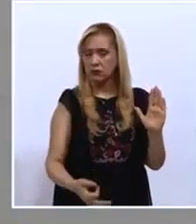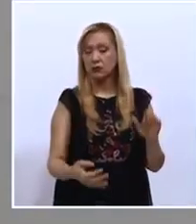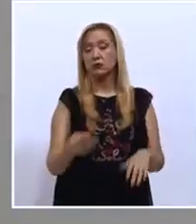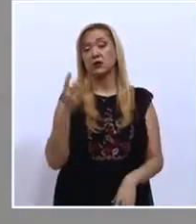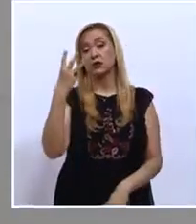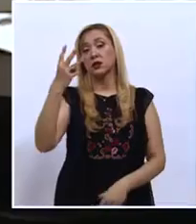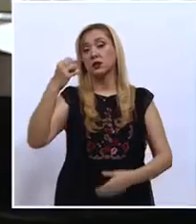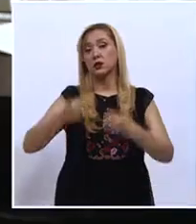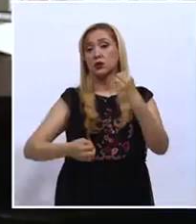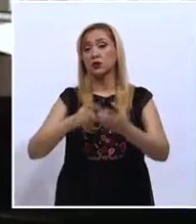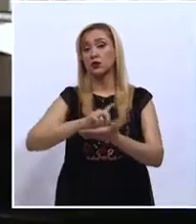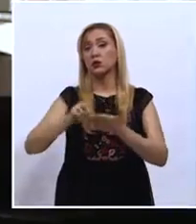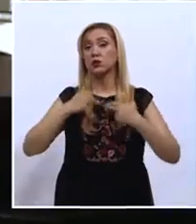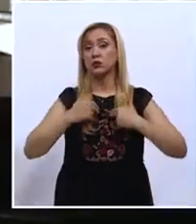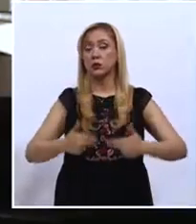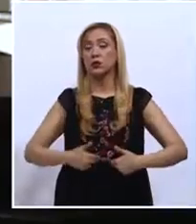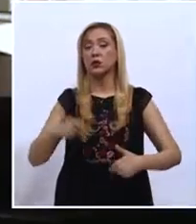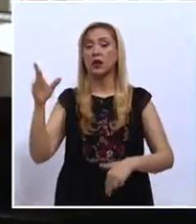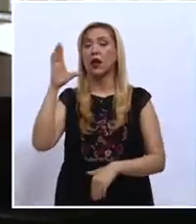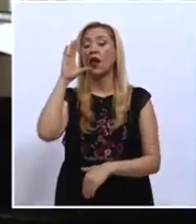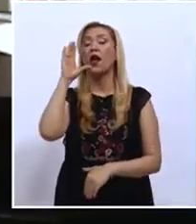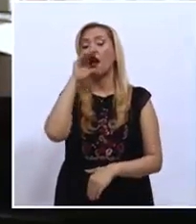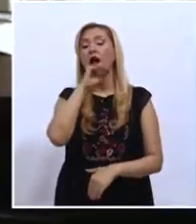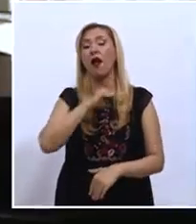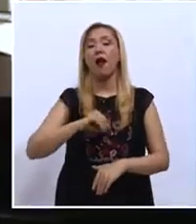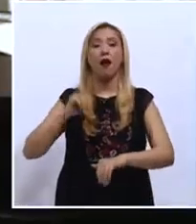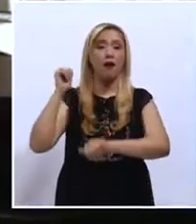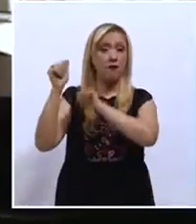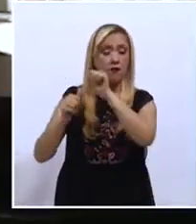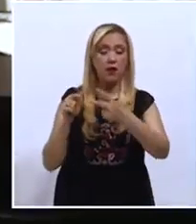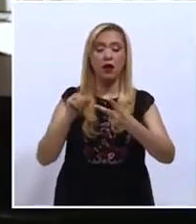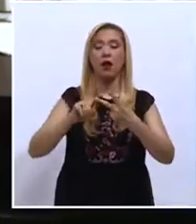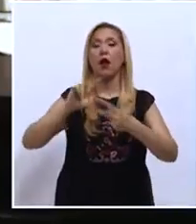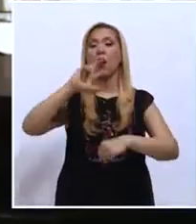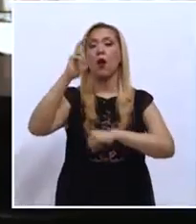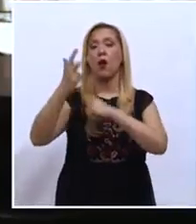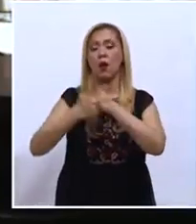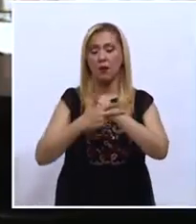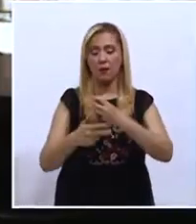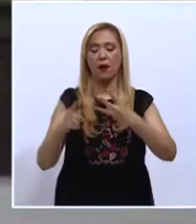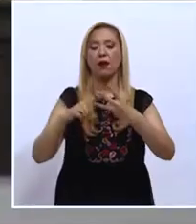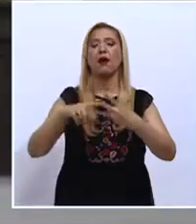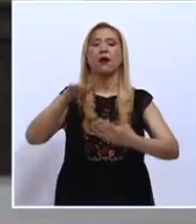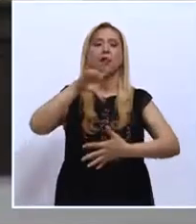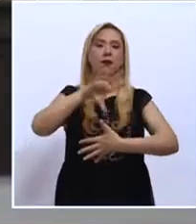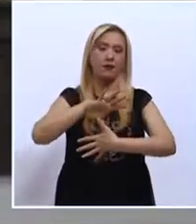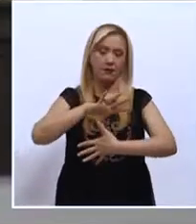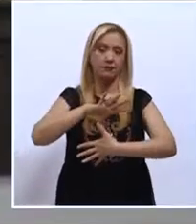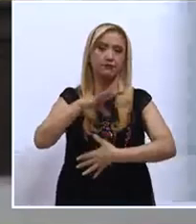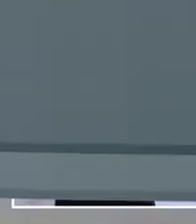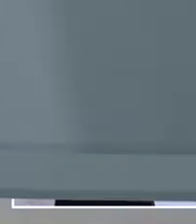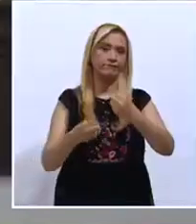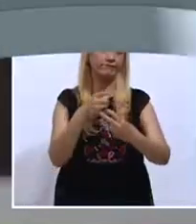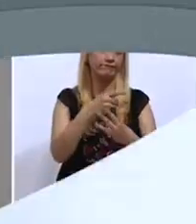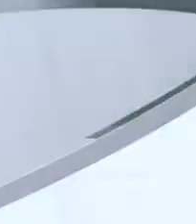de derechos humanos: la Corte Africana, el Tribunal Europeo y la Corte Interamericana.